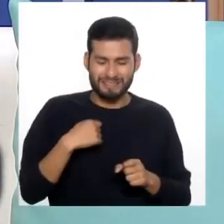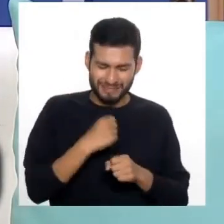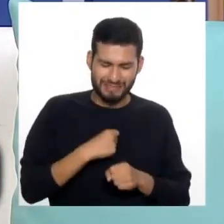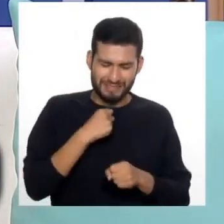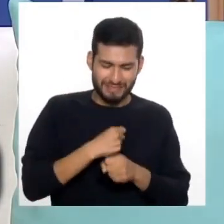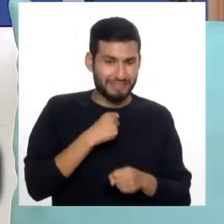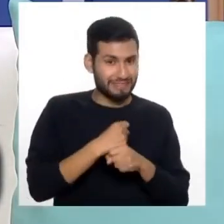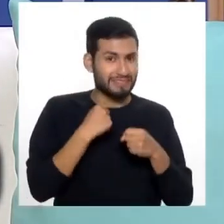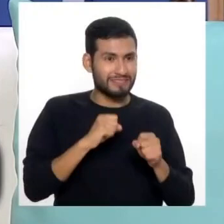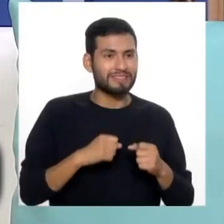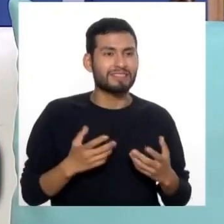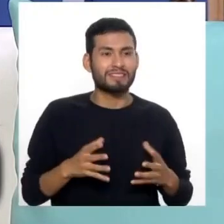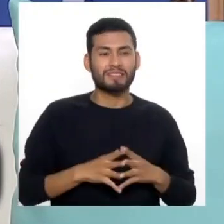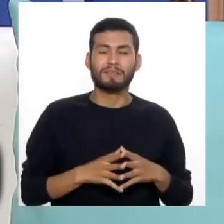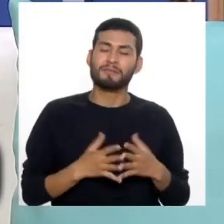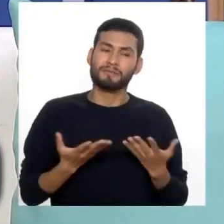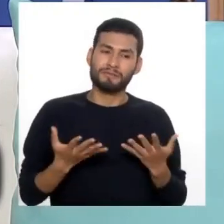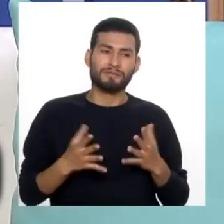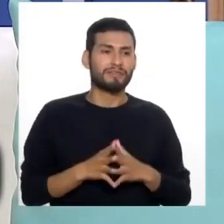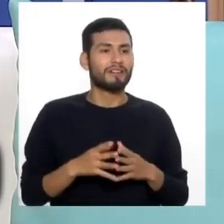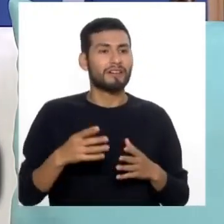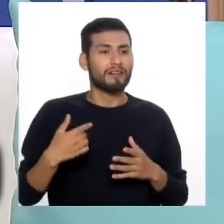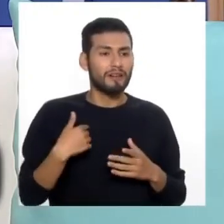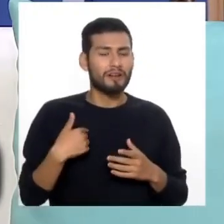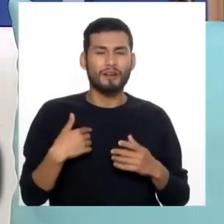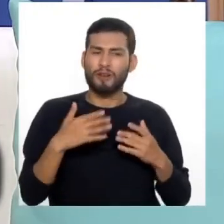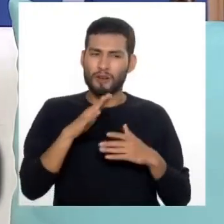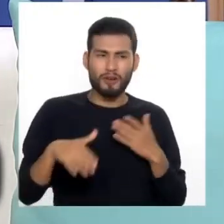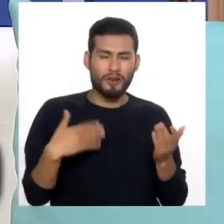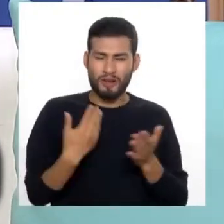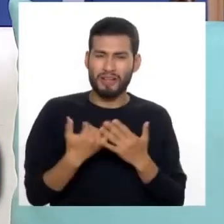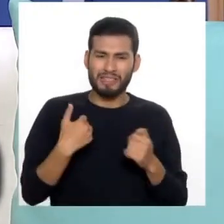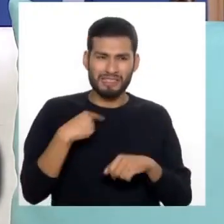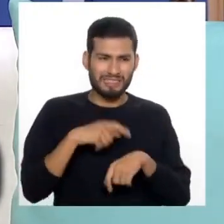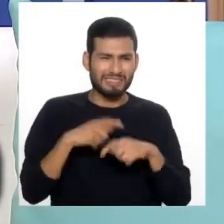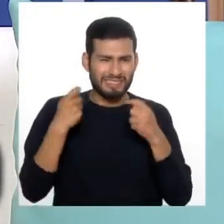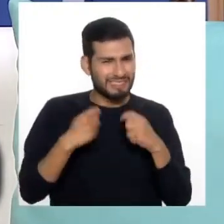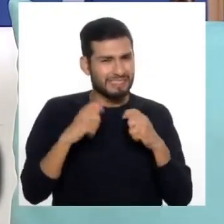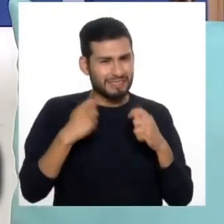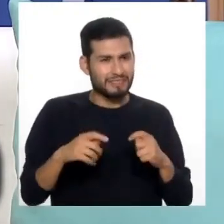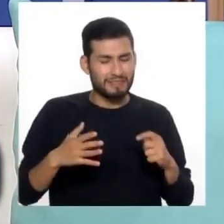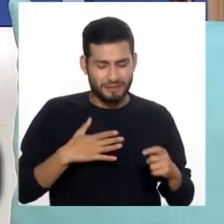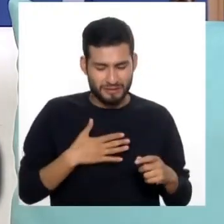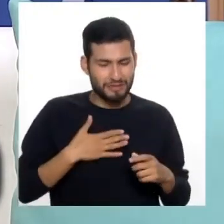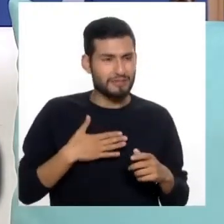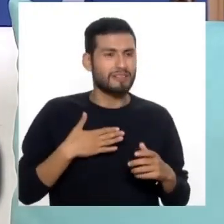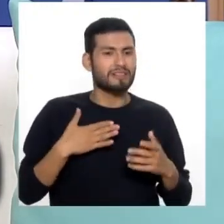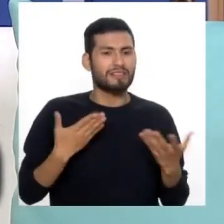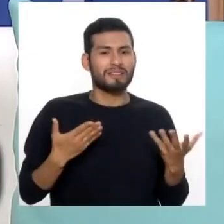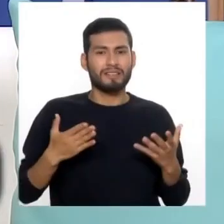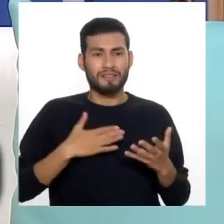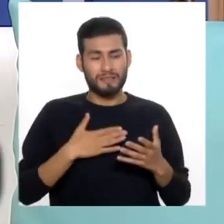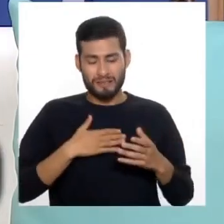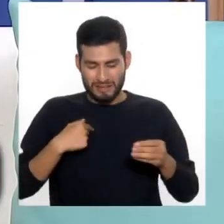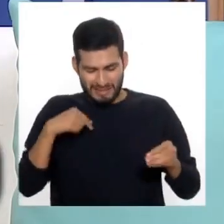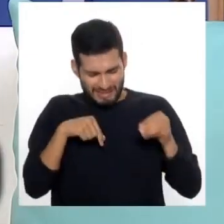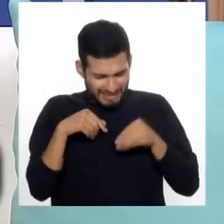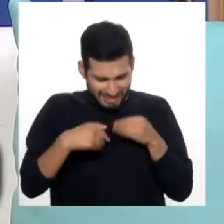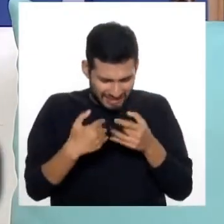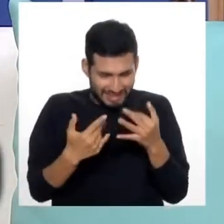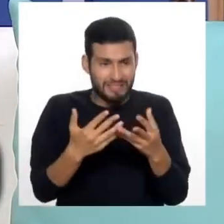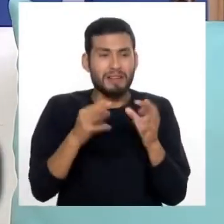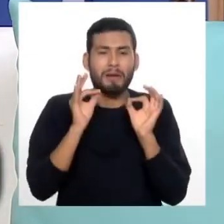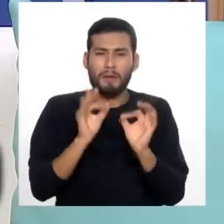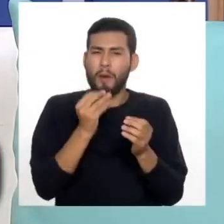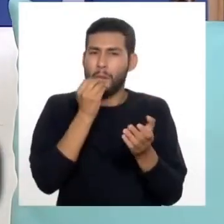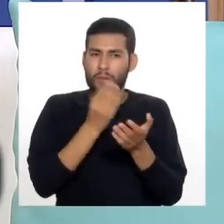ello. Entonces, vengo todo el tiempo tratando de acomodar mis fichas para que las cosas se den de